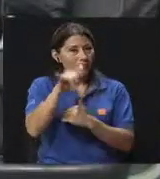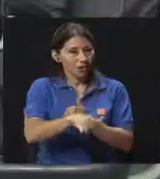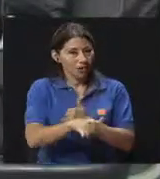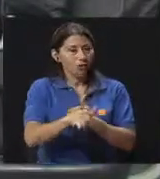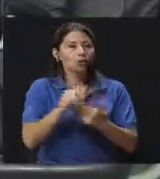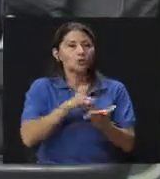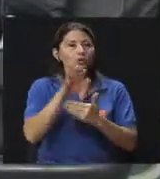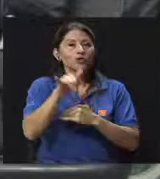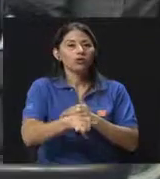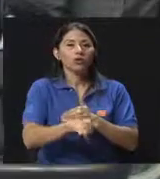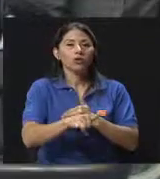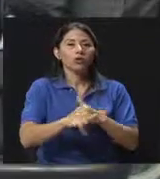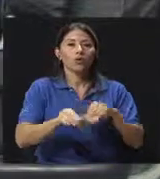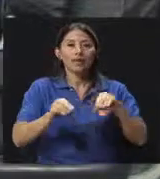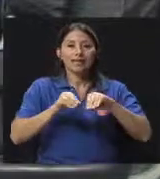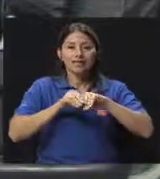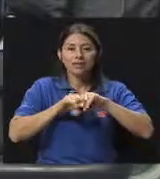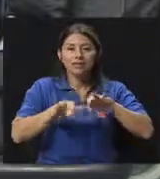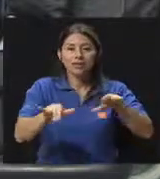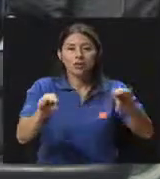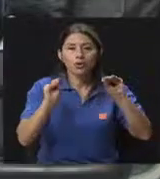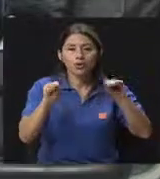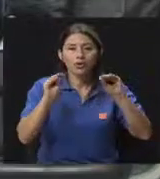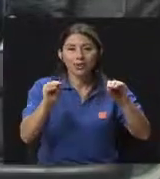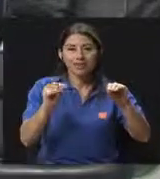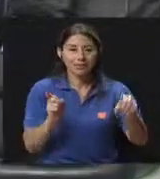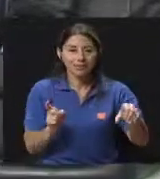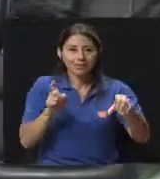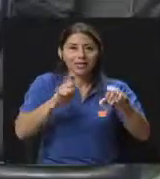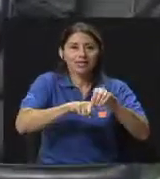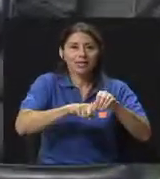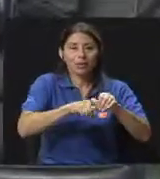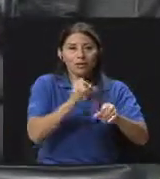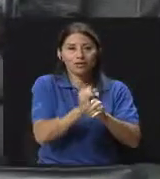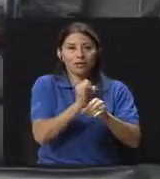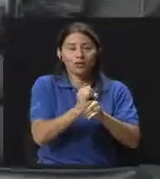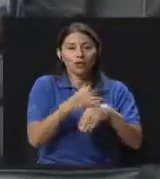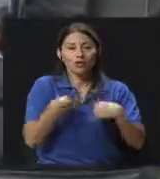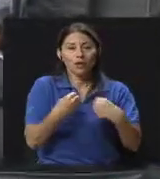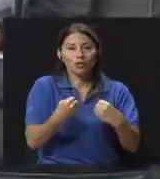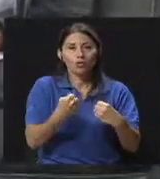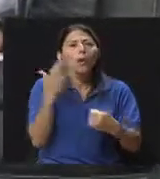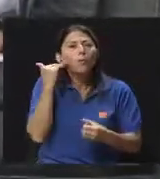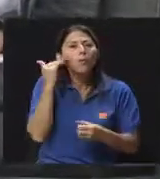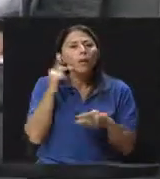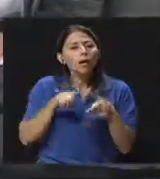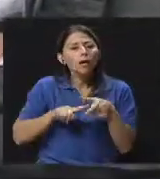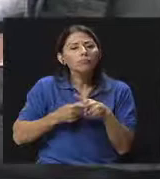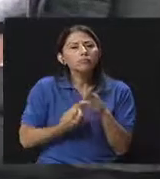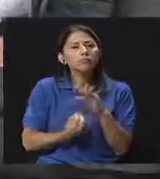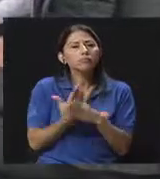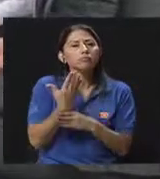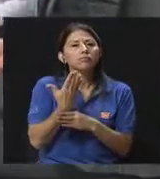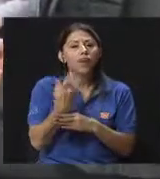el Instituto de Investigaciones en Salud, surge de la necesidad de los diferentes estudios de investigación que hemos realizado en el instituto,